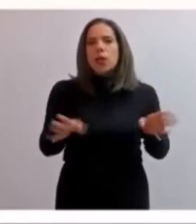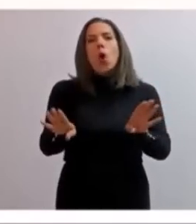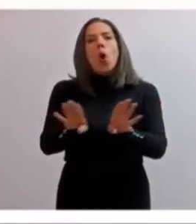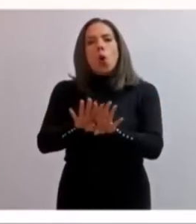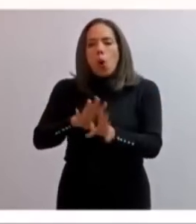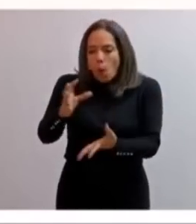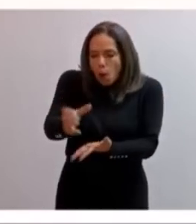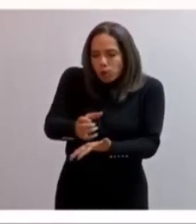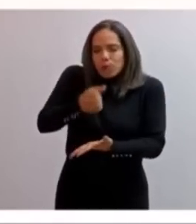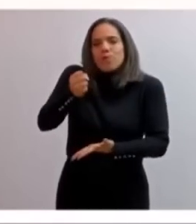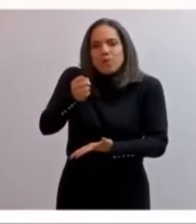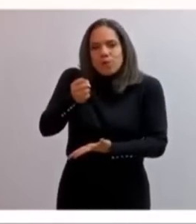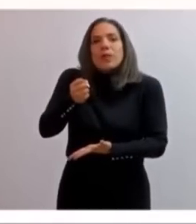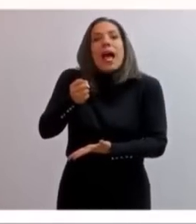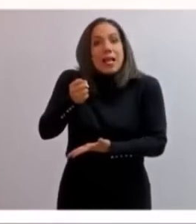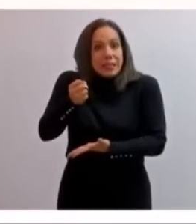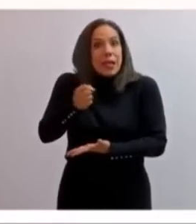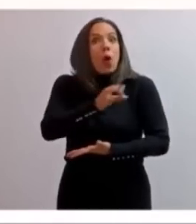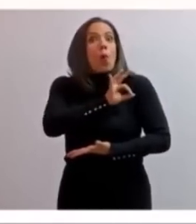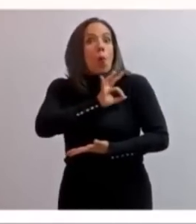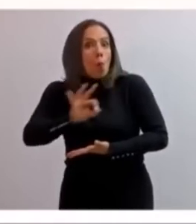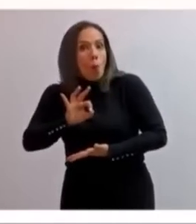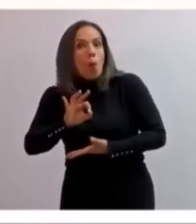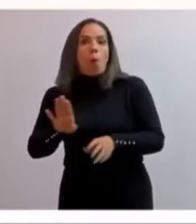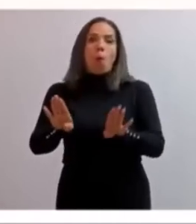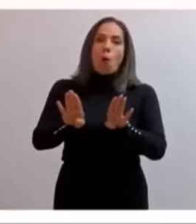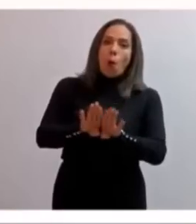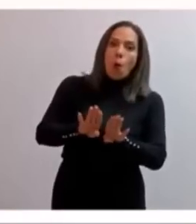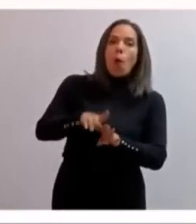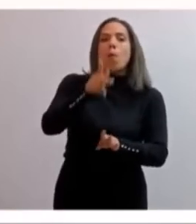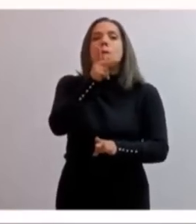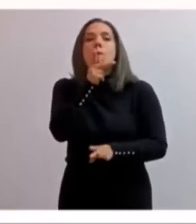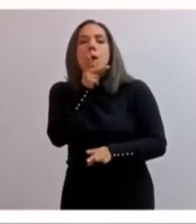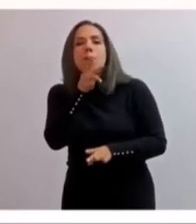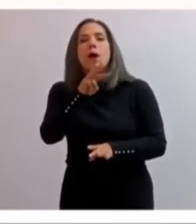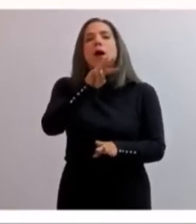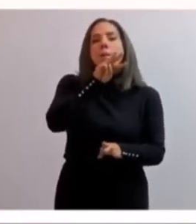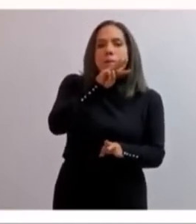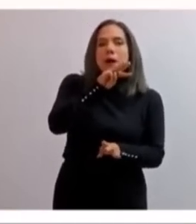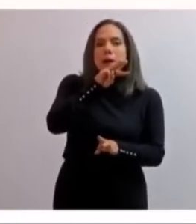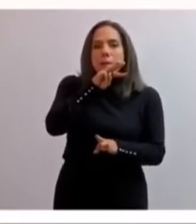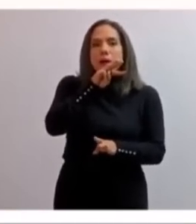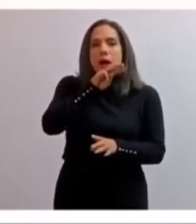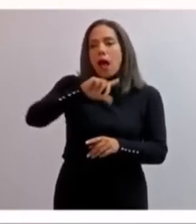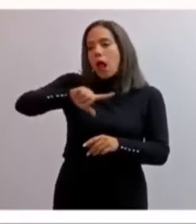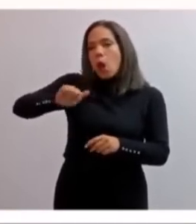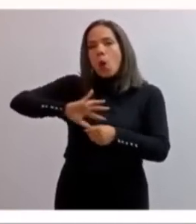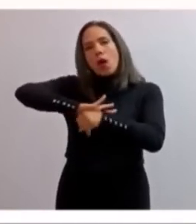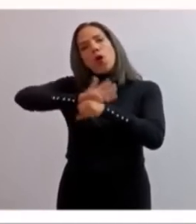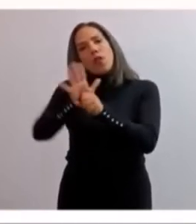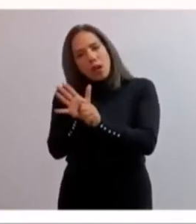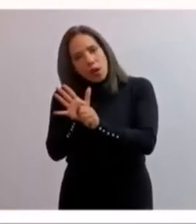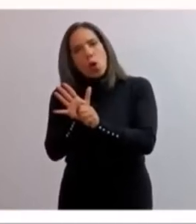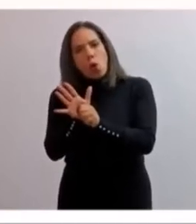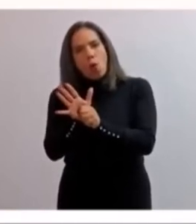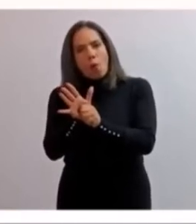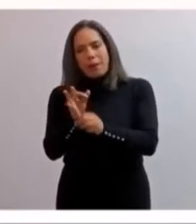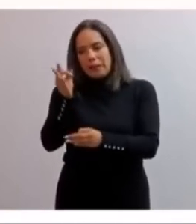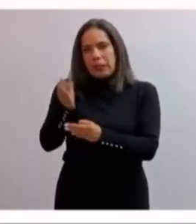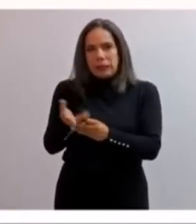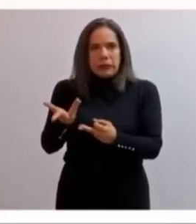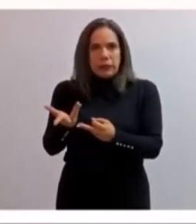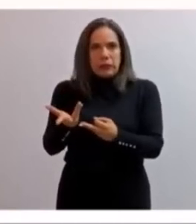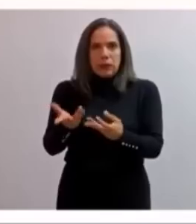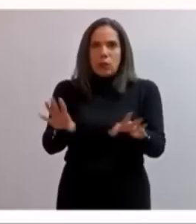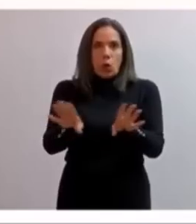puede hacer que los padres de familia que en la pandemia estuvieron presentes en la educación, ahora no